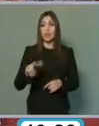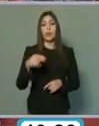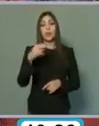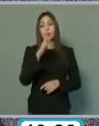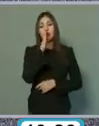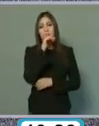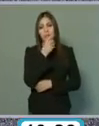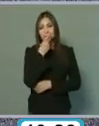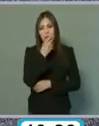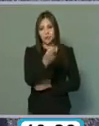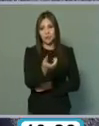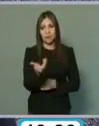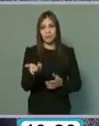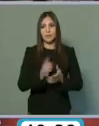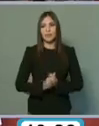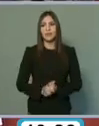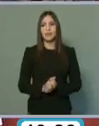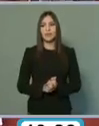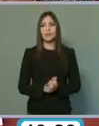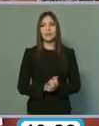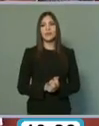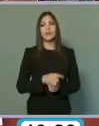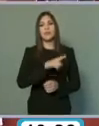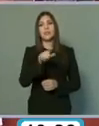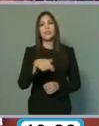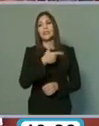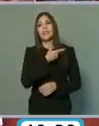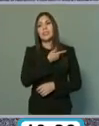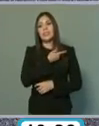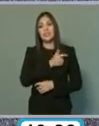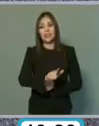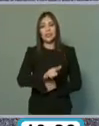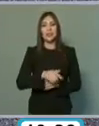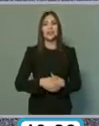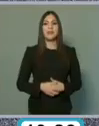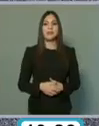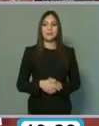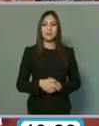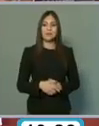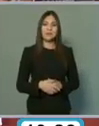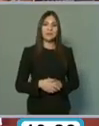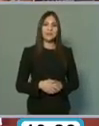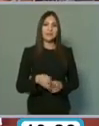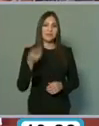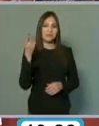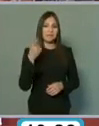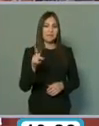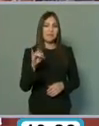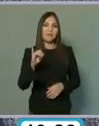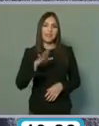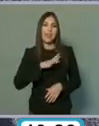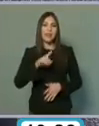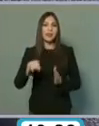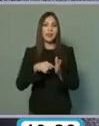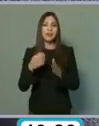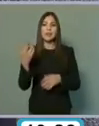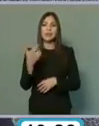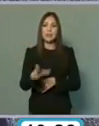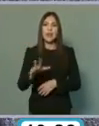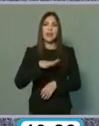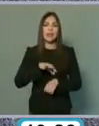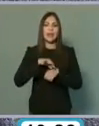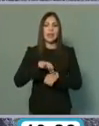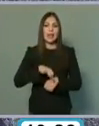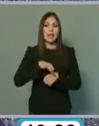nombre porque obviamente a ustedes no les va a gustar, pero sí, se ofrece carne